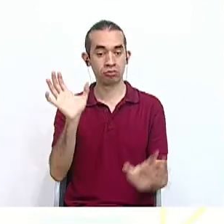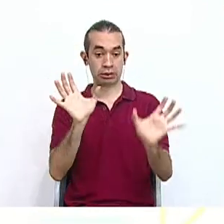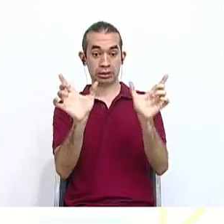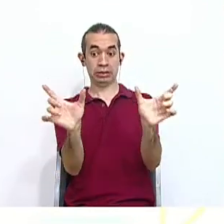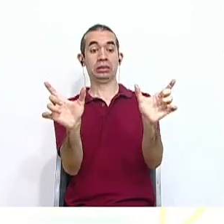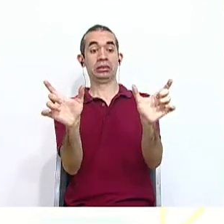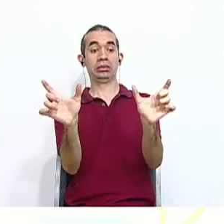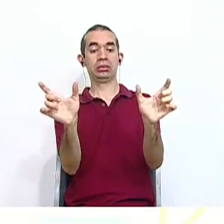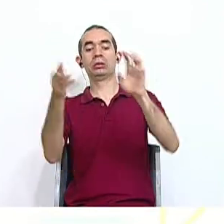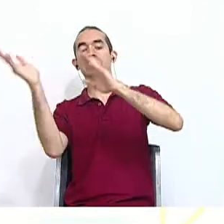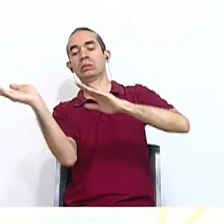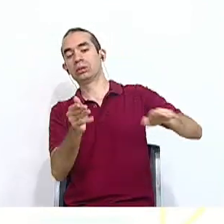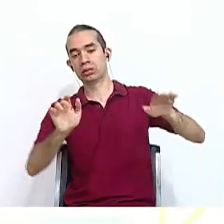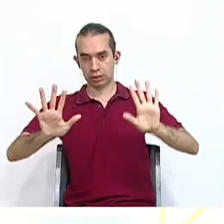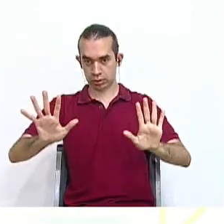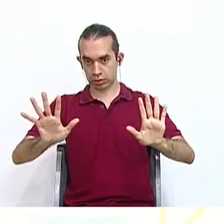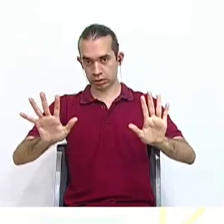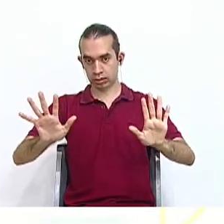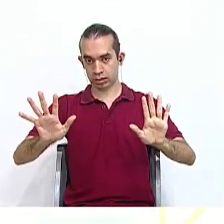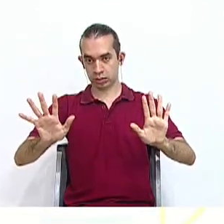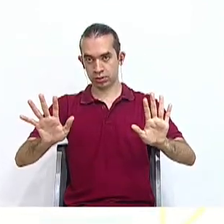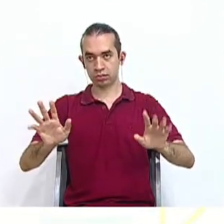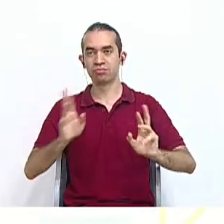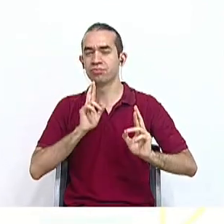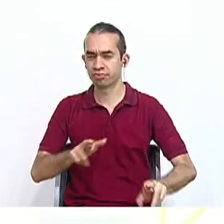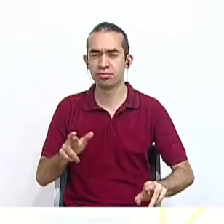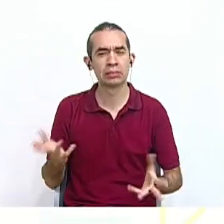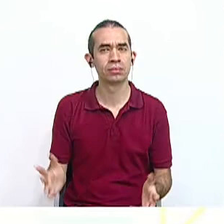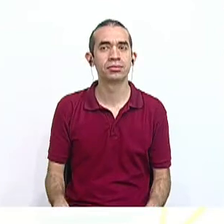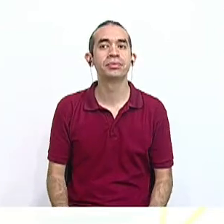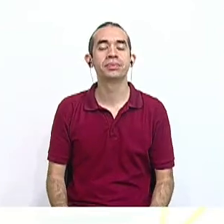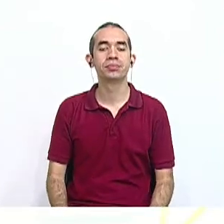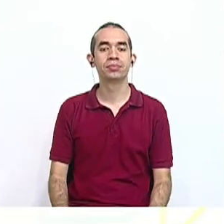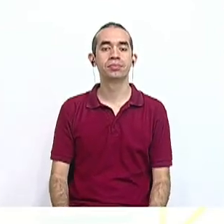ecuación exponencial por 5. ¿Y qué obtenemos?